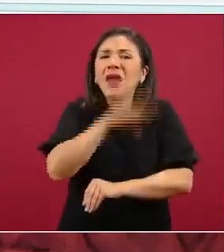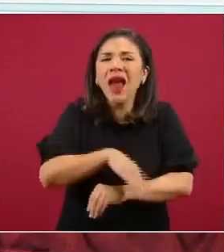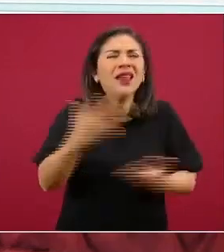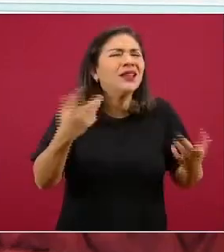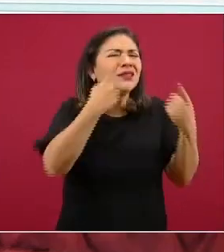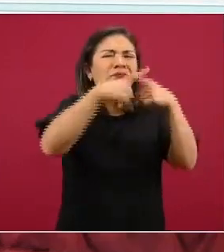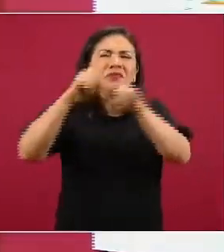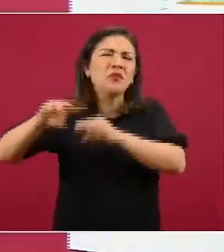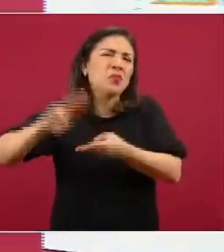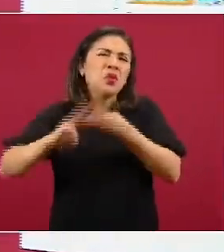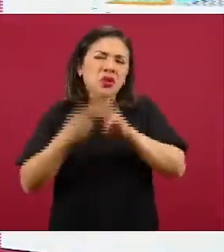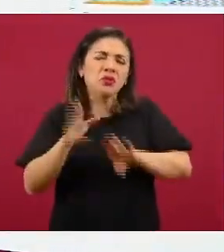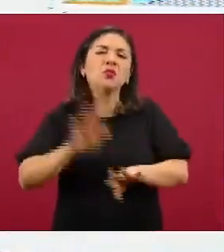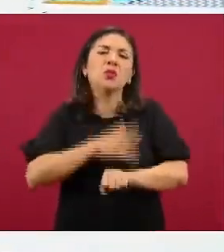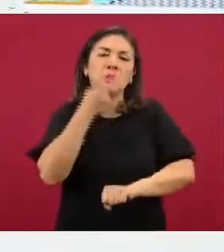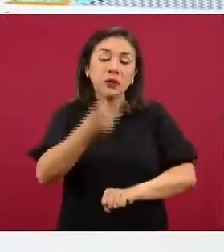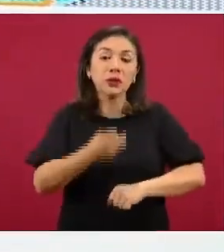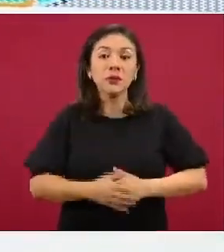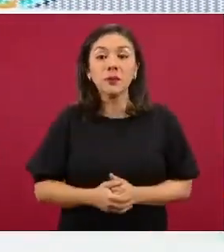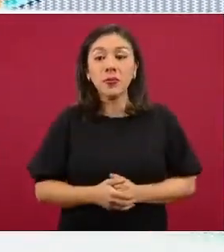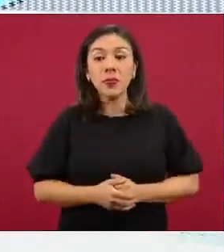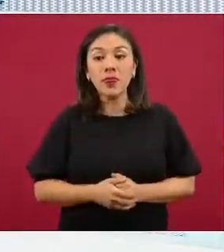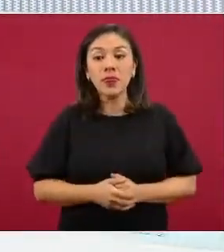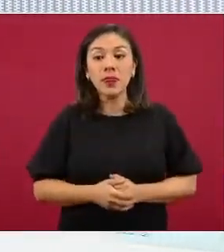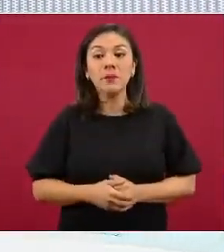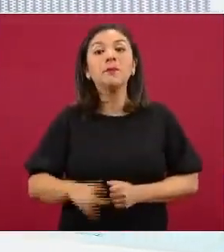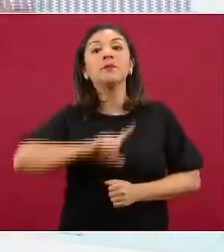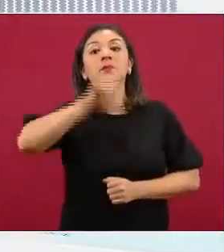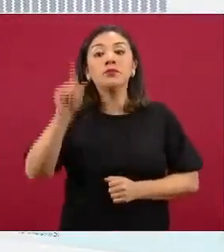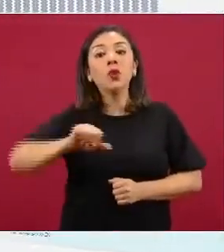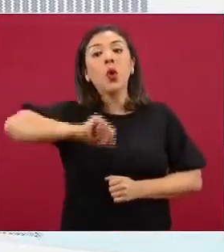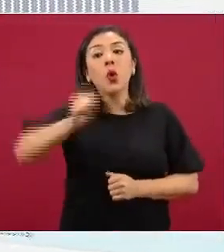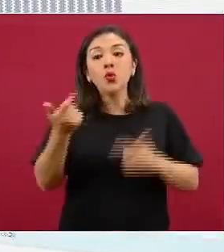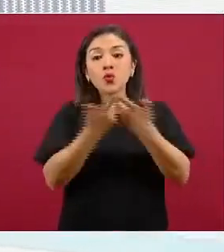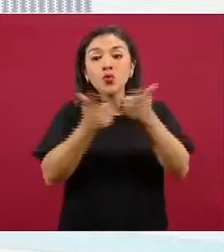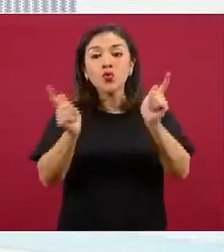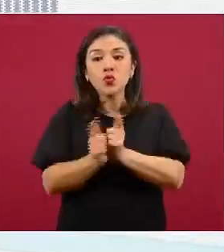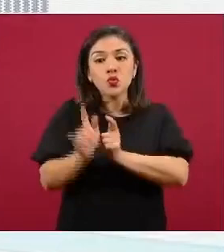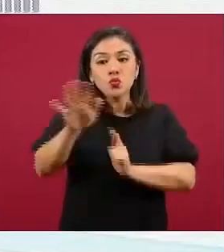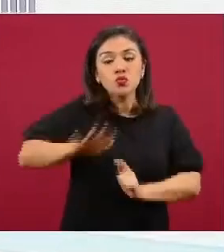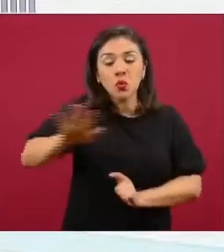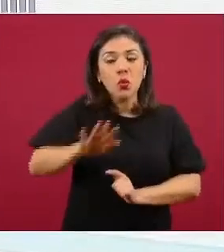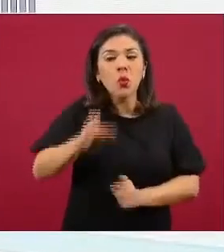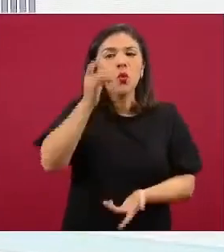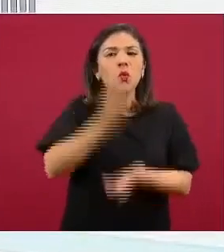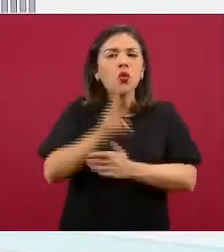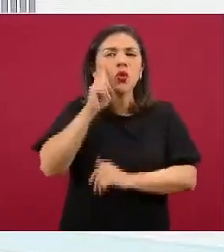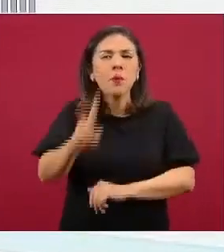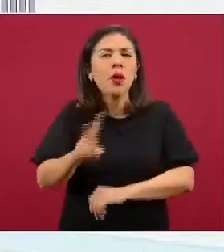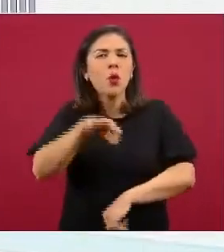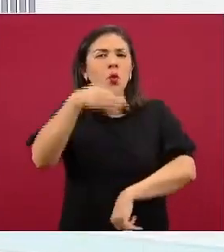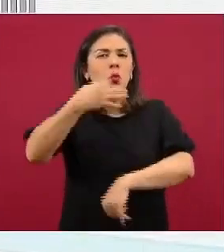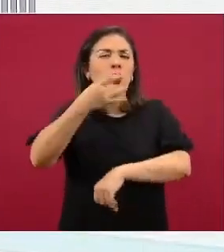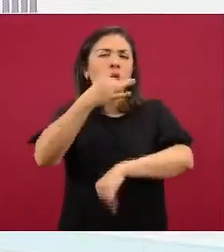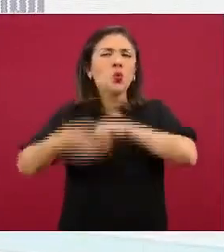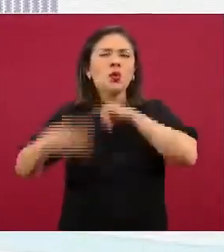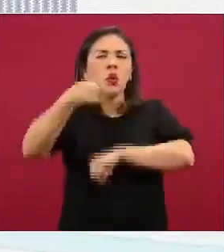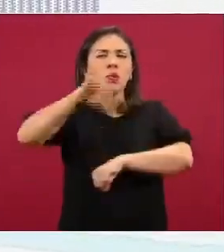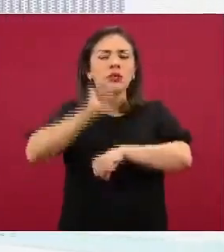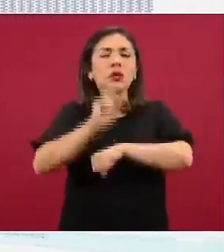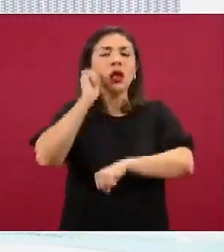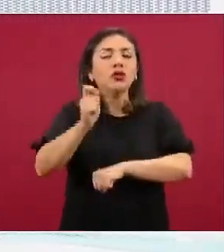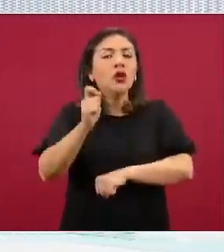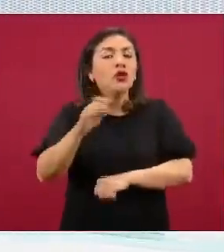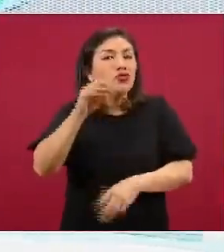muchas razones que ya se han expuesto. Y después tenemos un grupo que nada más lo reflejamos en la última semana, que son los sospechosos que